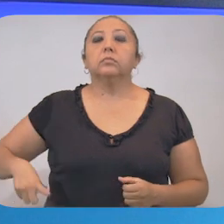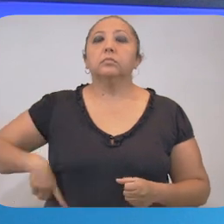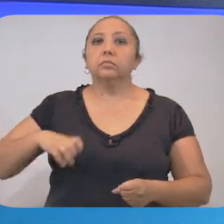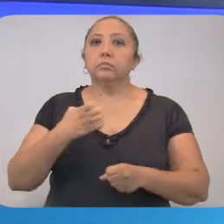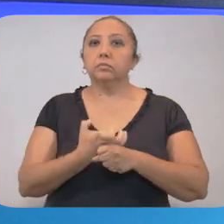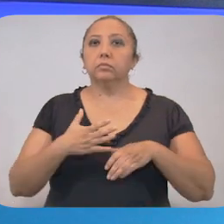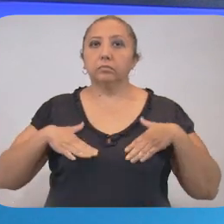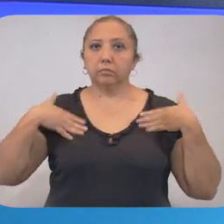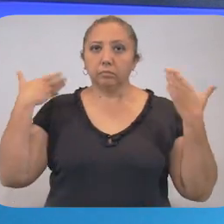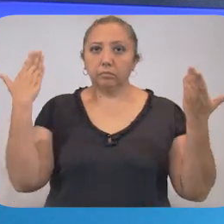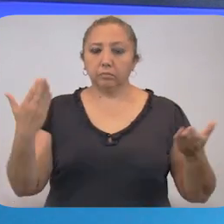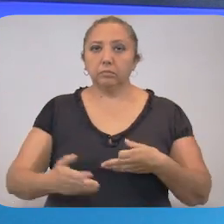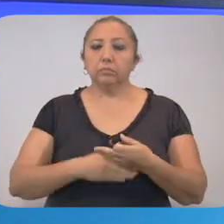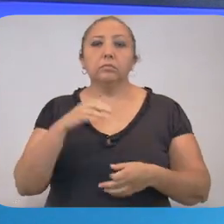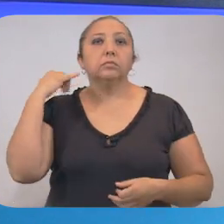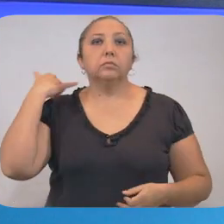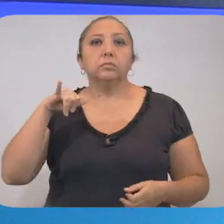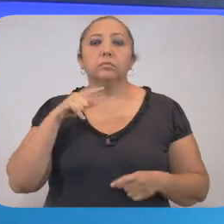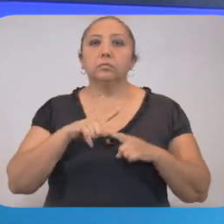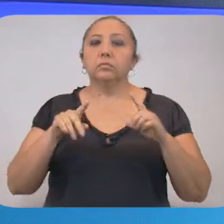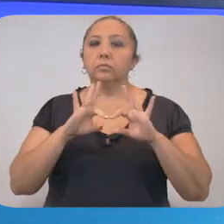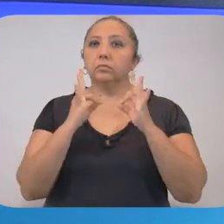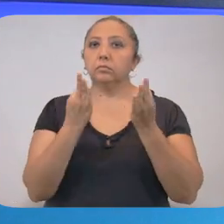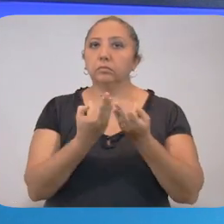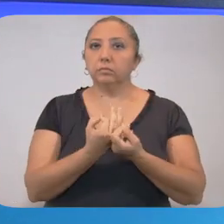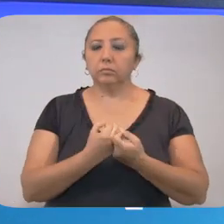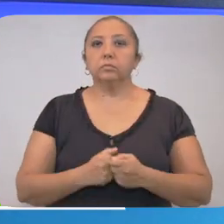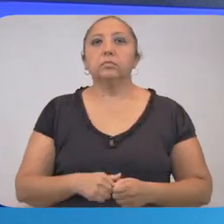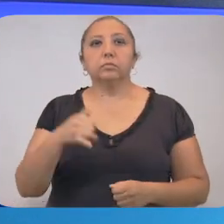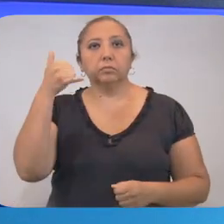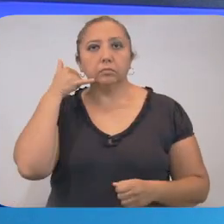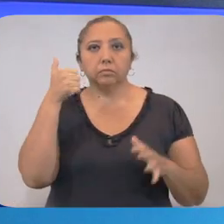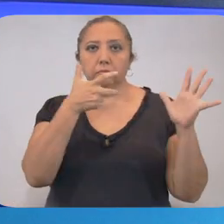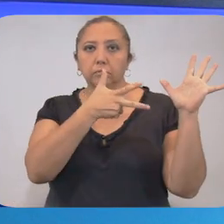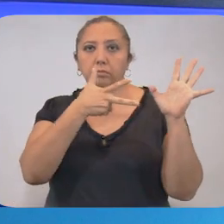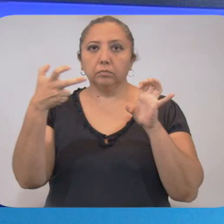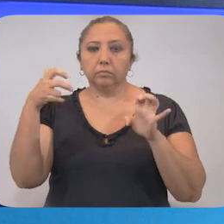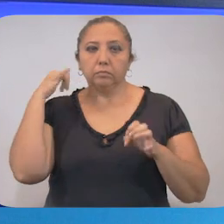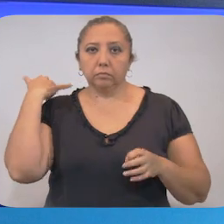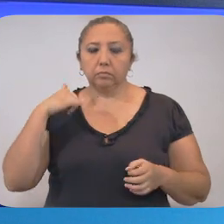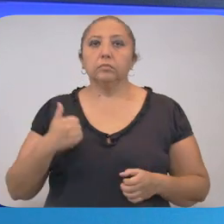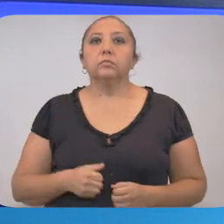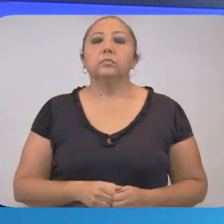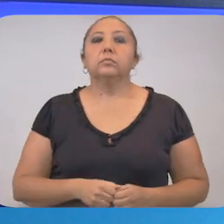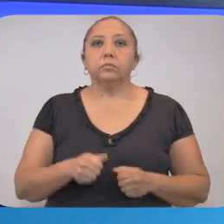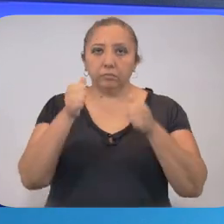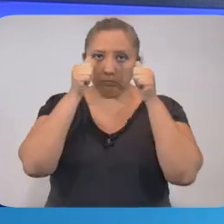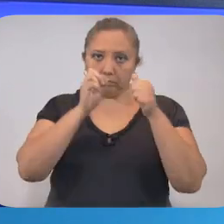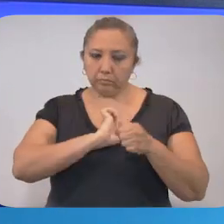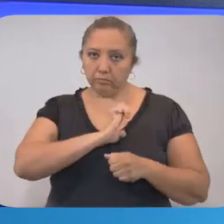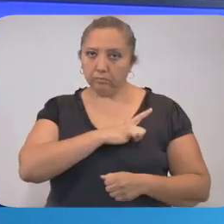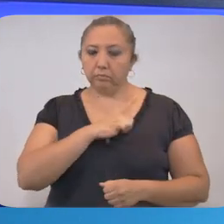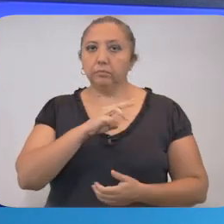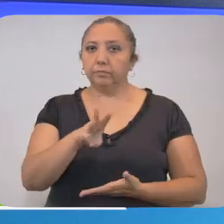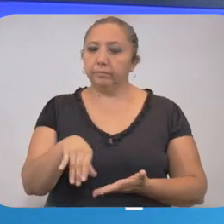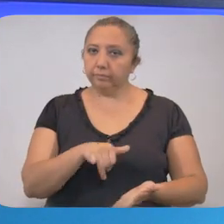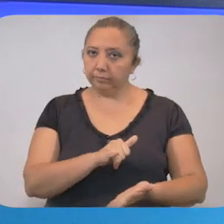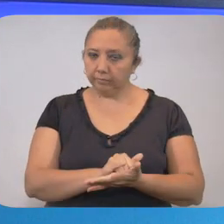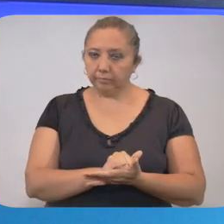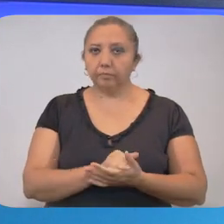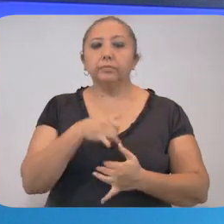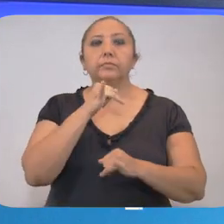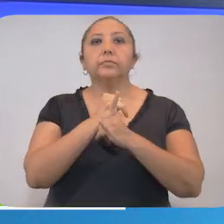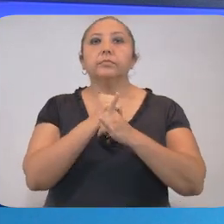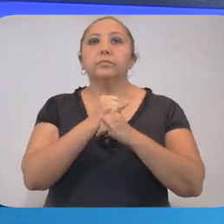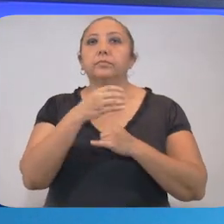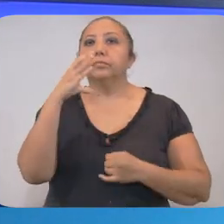del Estado ha puesto a disposición de los yucatecos diversos canales. La línea de telefónica 800 Yucatán atiende en español y en maya. La